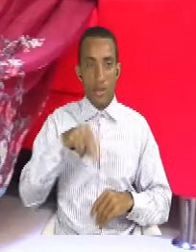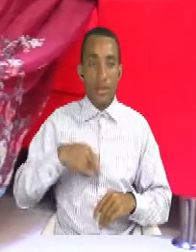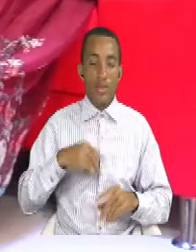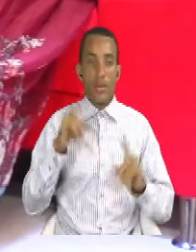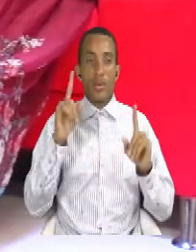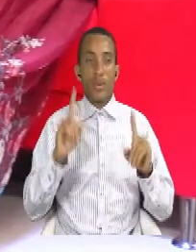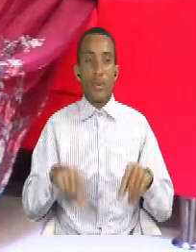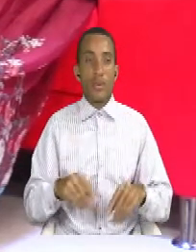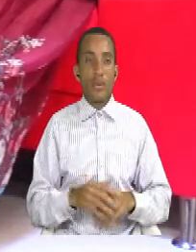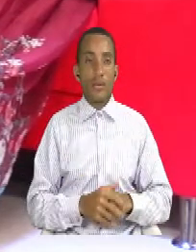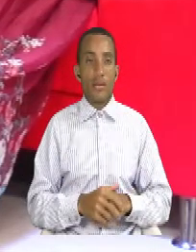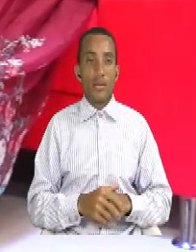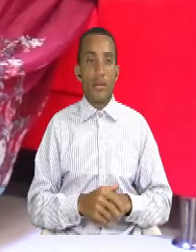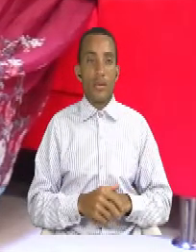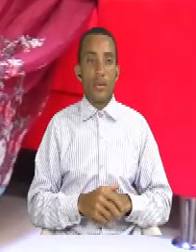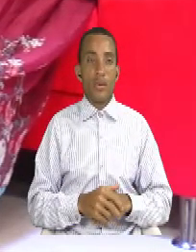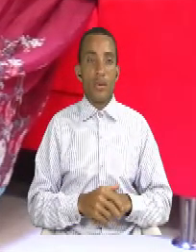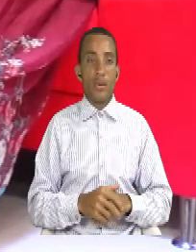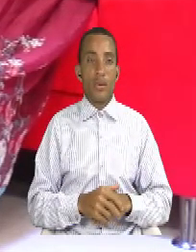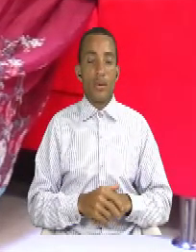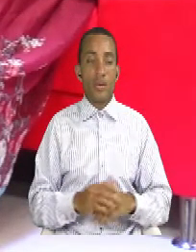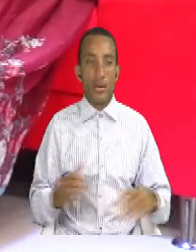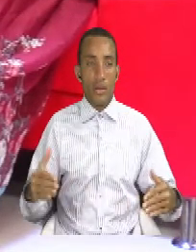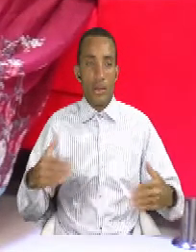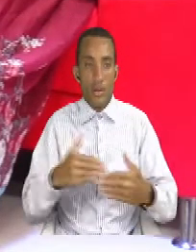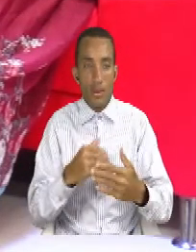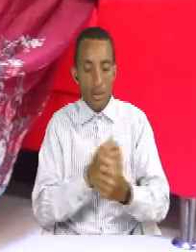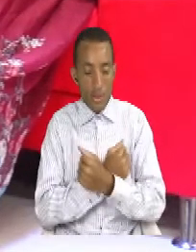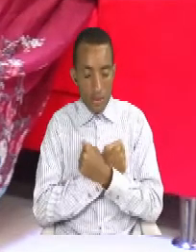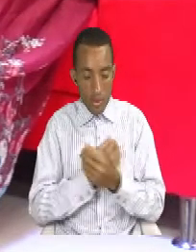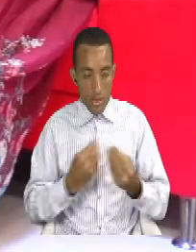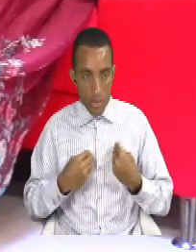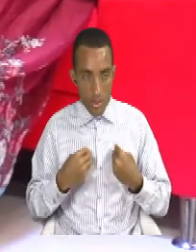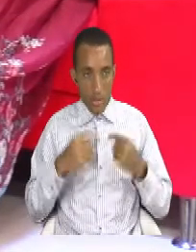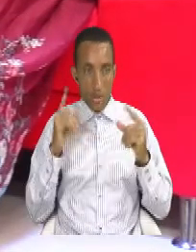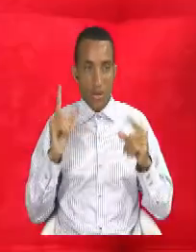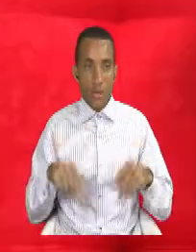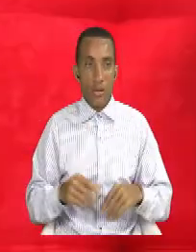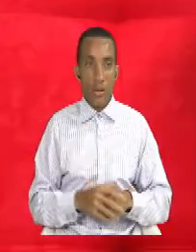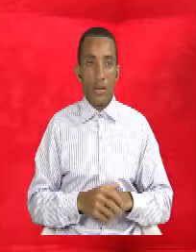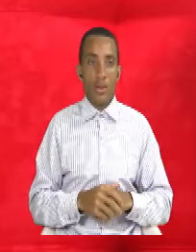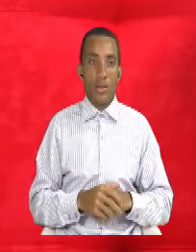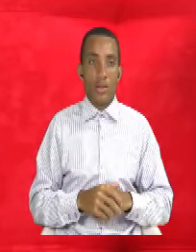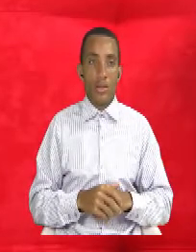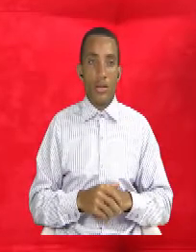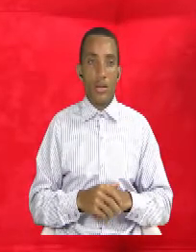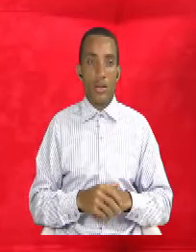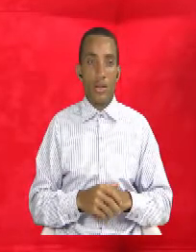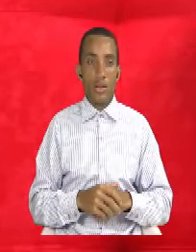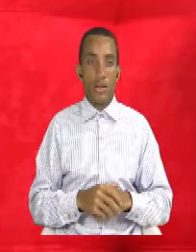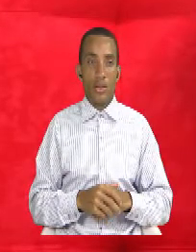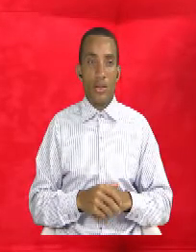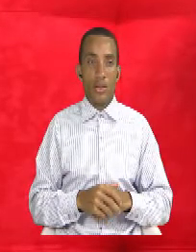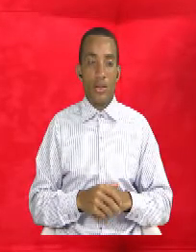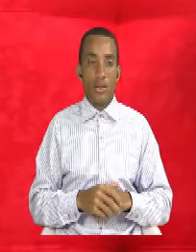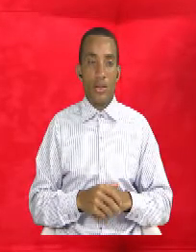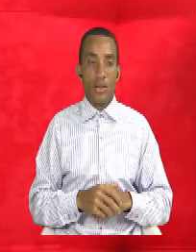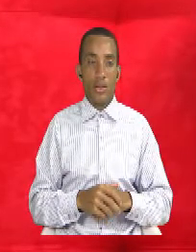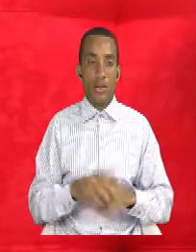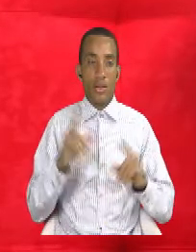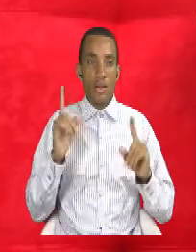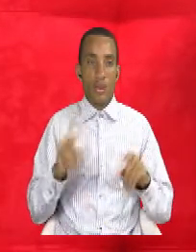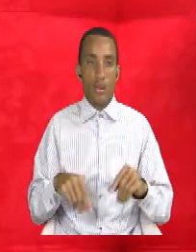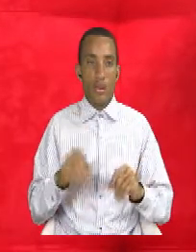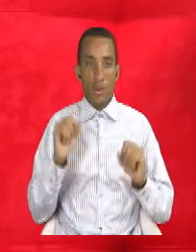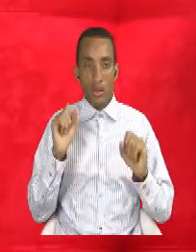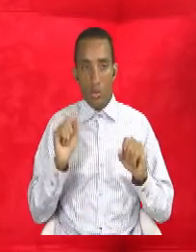Abraza la vida, porque mientras hay vida hay esperanza. Y también me pueden contactar